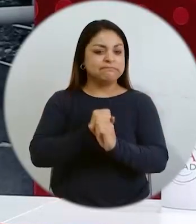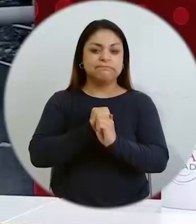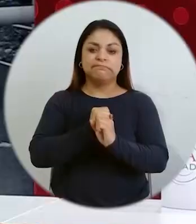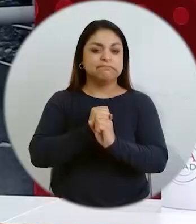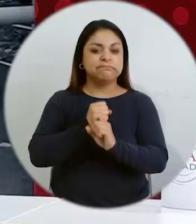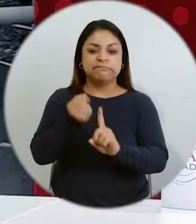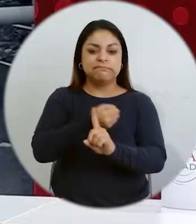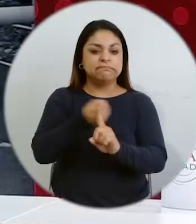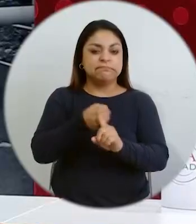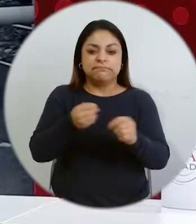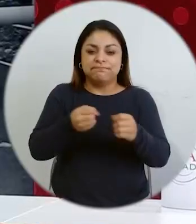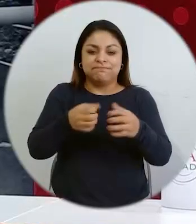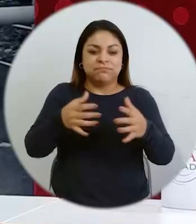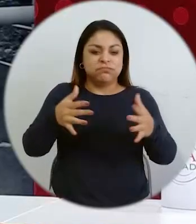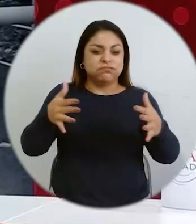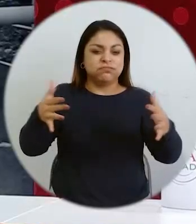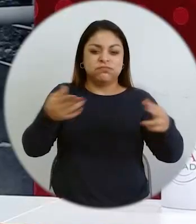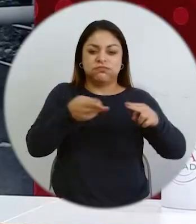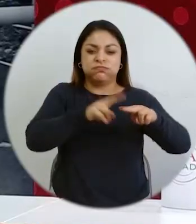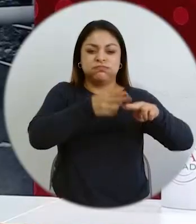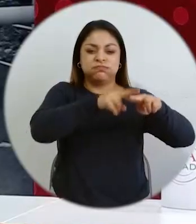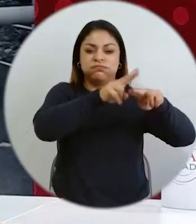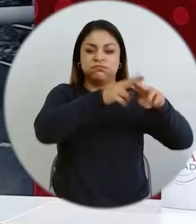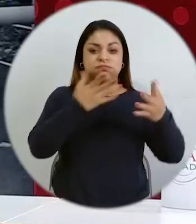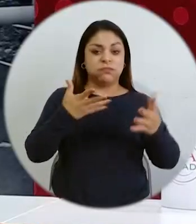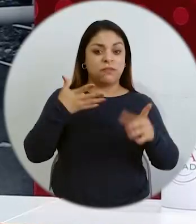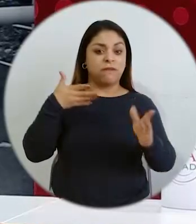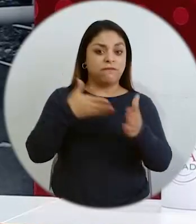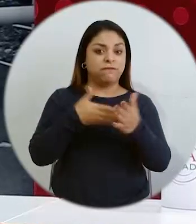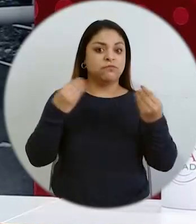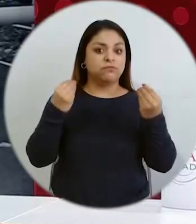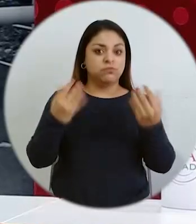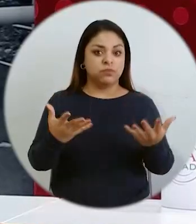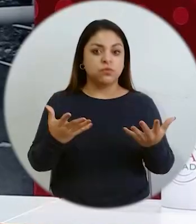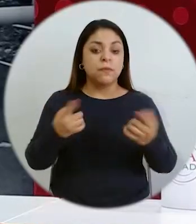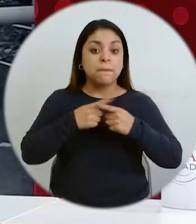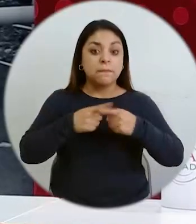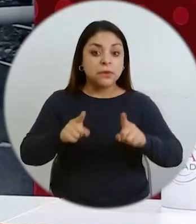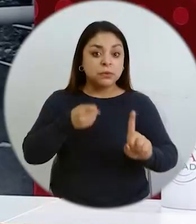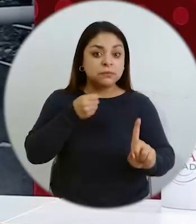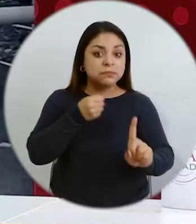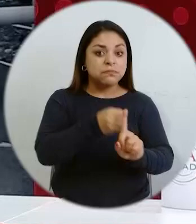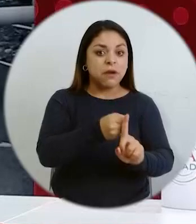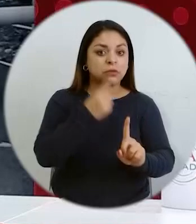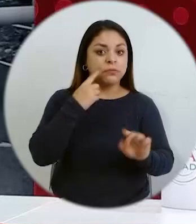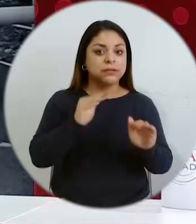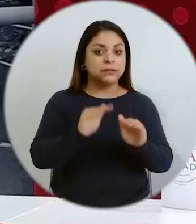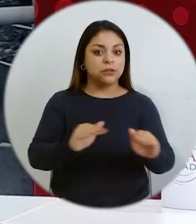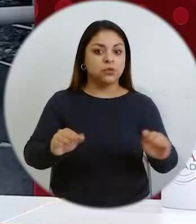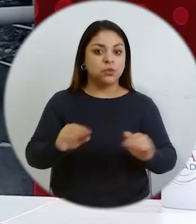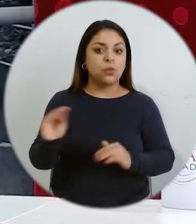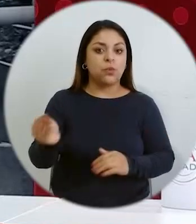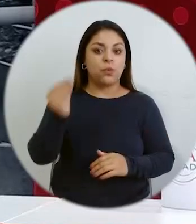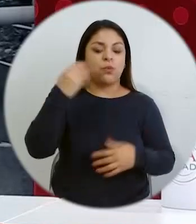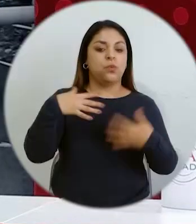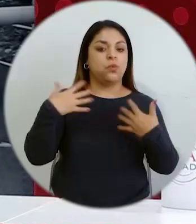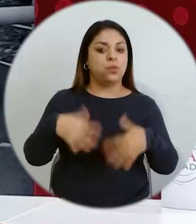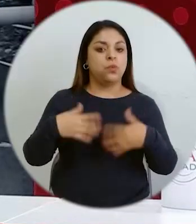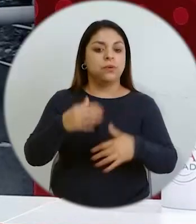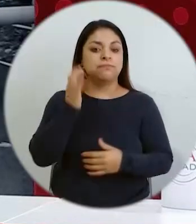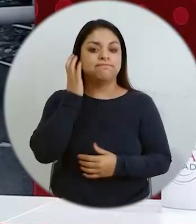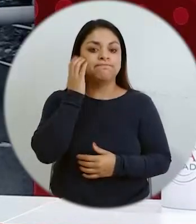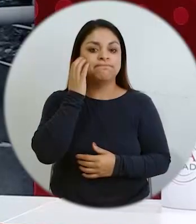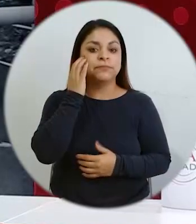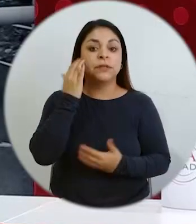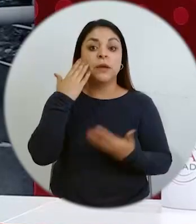múltiples formas. Pero el impacto que tiene en nuestra niñez y adolescencia pues es realmente preocupante y pues ya son